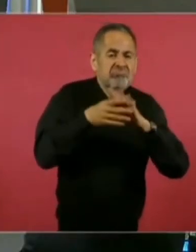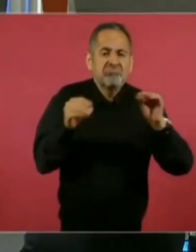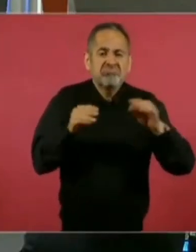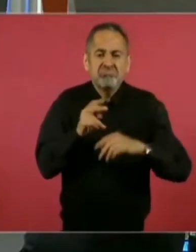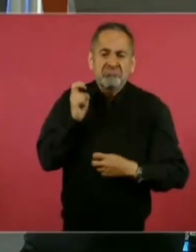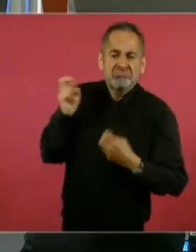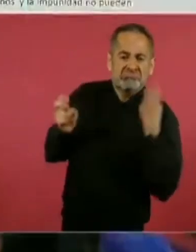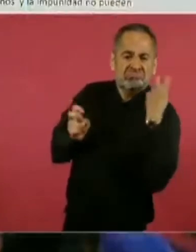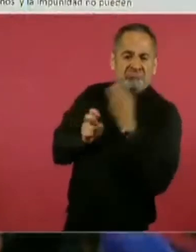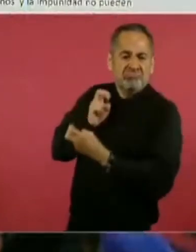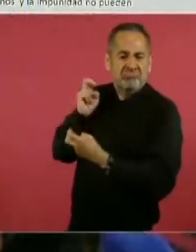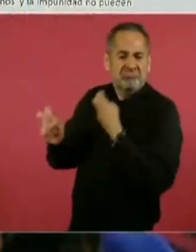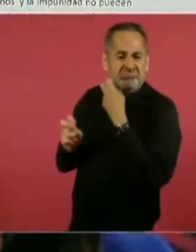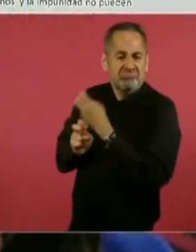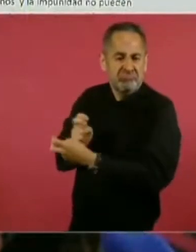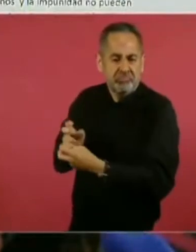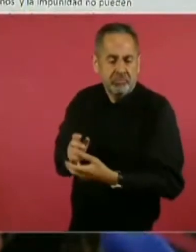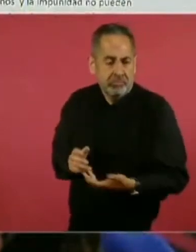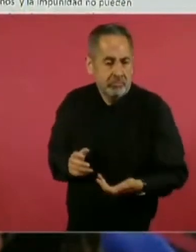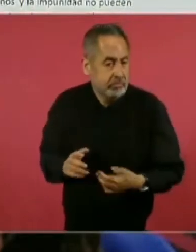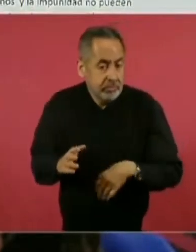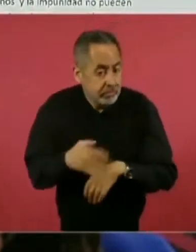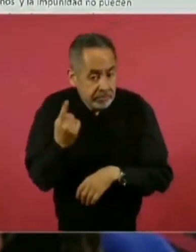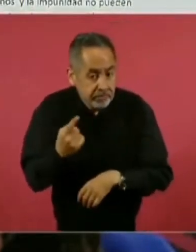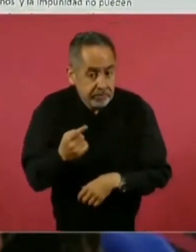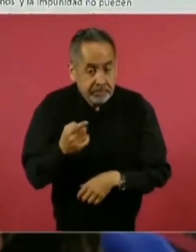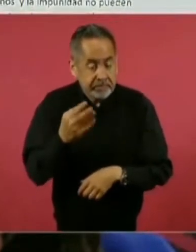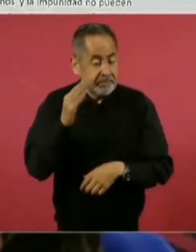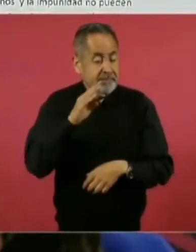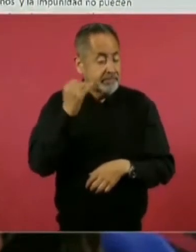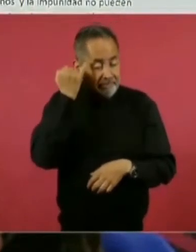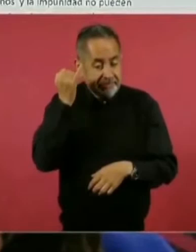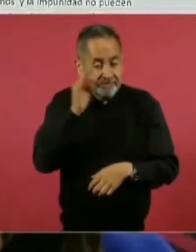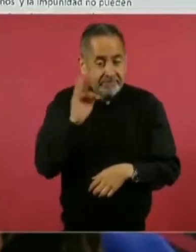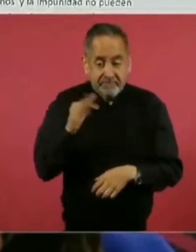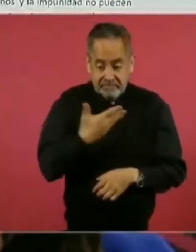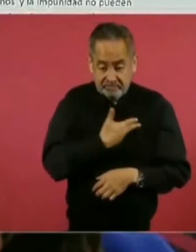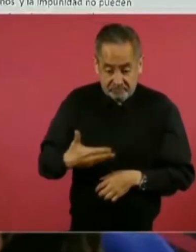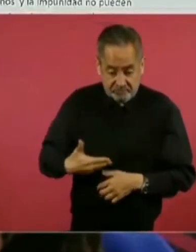porque un presidente fuerte con apoyo popular